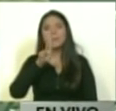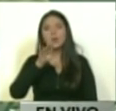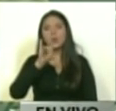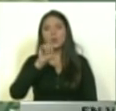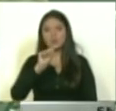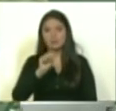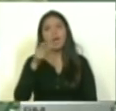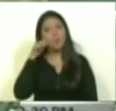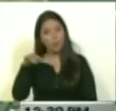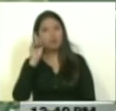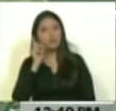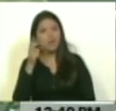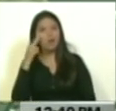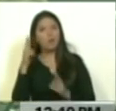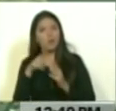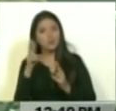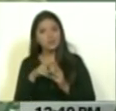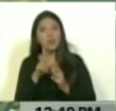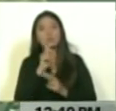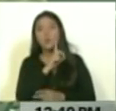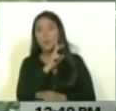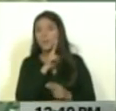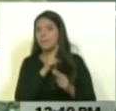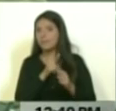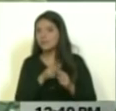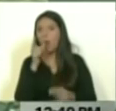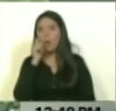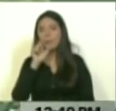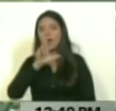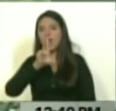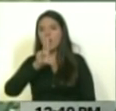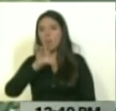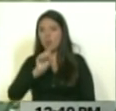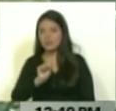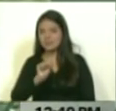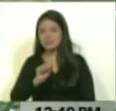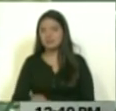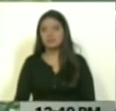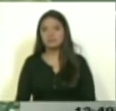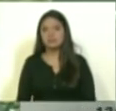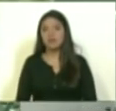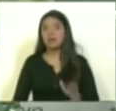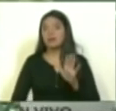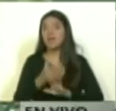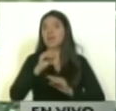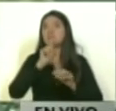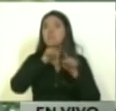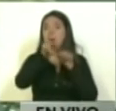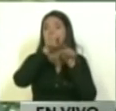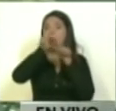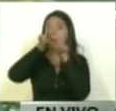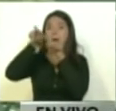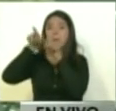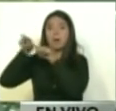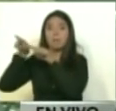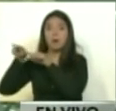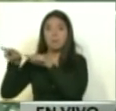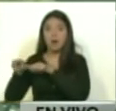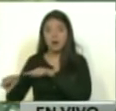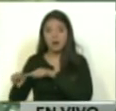debe conocerlos con nombre y apellido, un tal Luis Florido, que se fue al mundo a hablar con los tenedores de